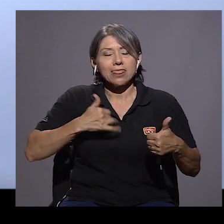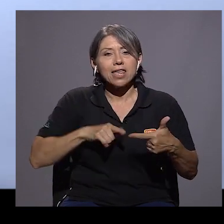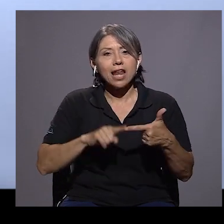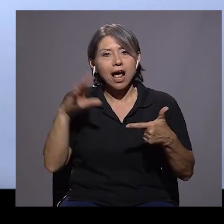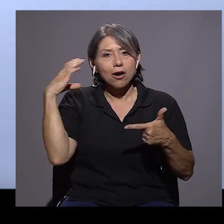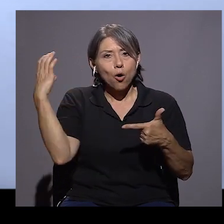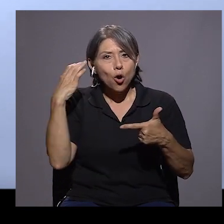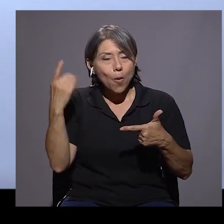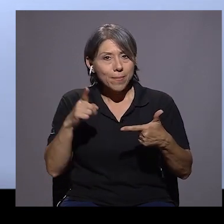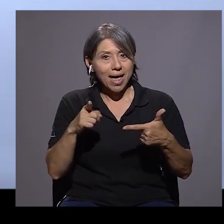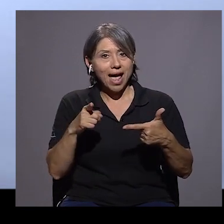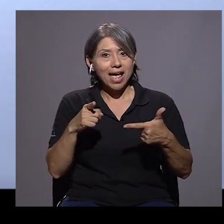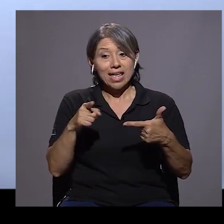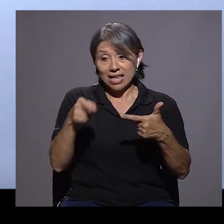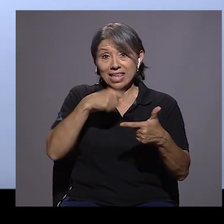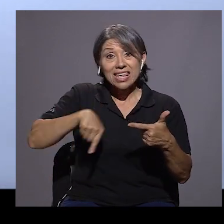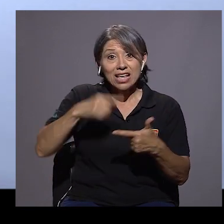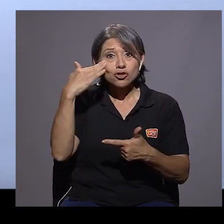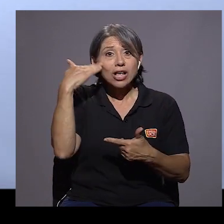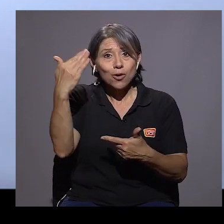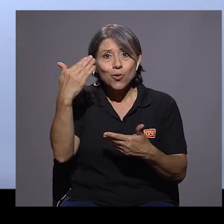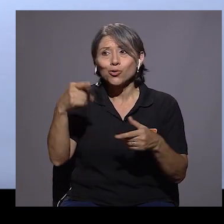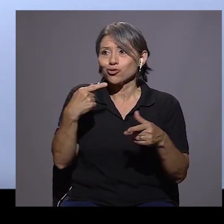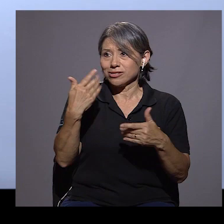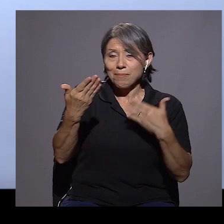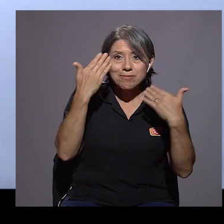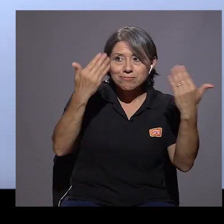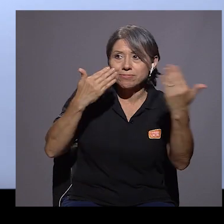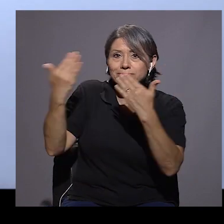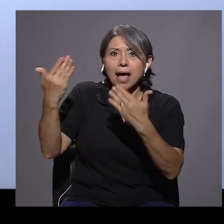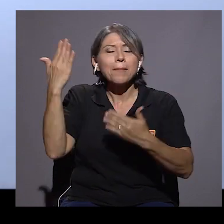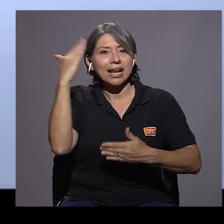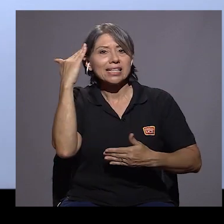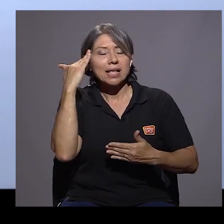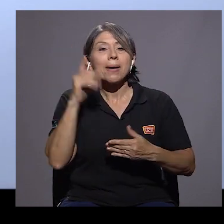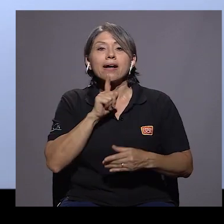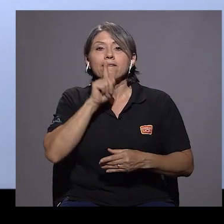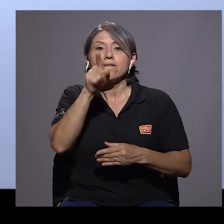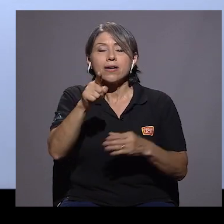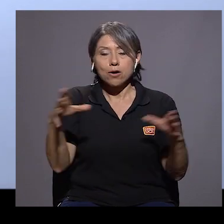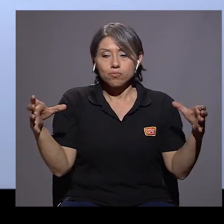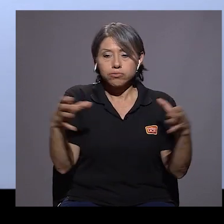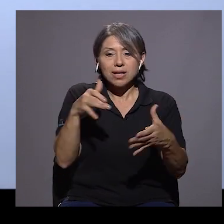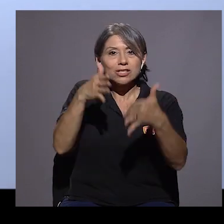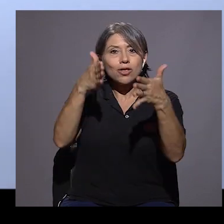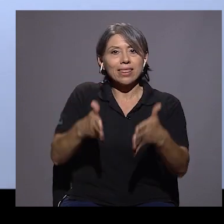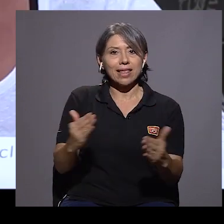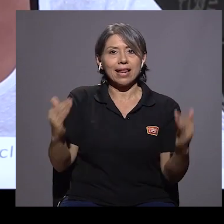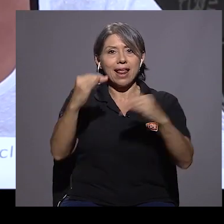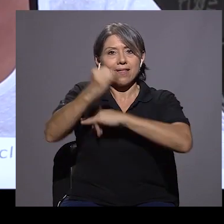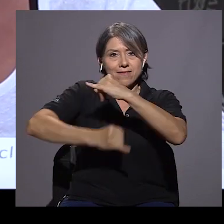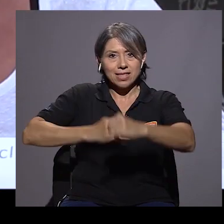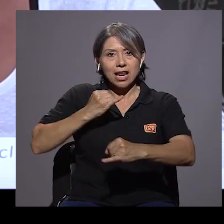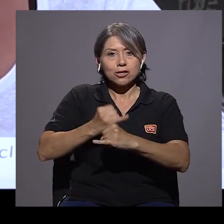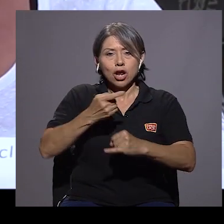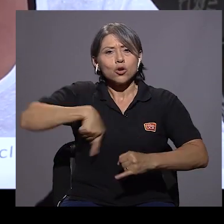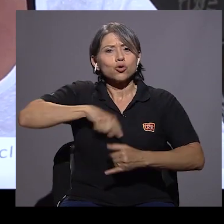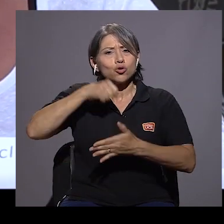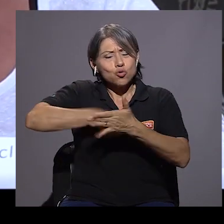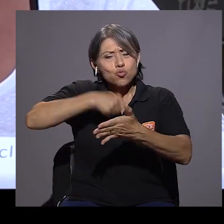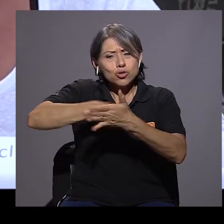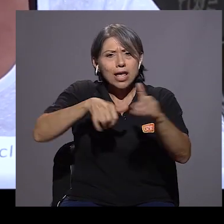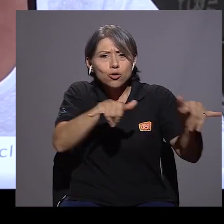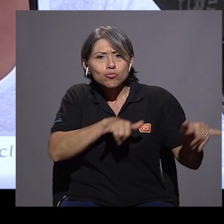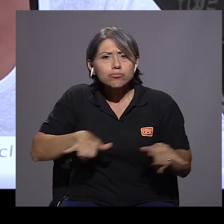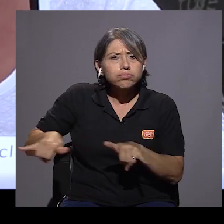Chile, Argentina, Colombia, y esos saludos han sido devueltos para que se sepa que en efecto el movimiento estudiantil es internacional y